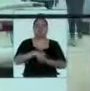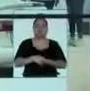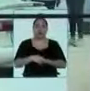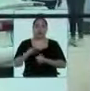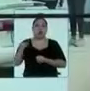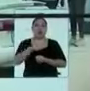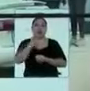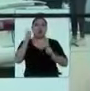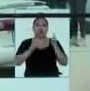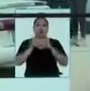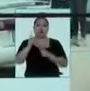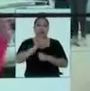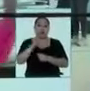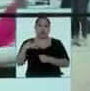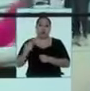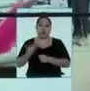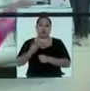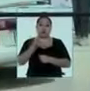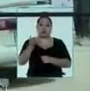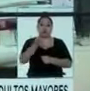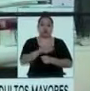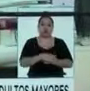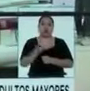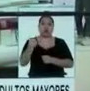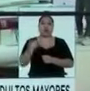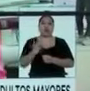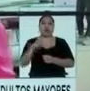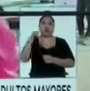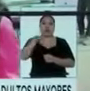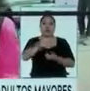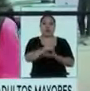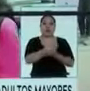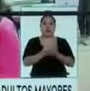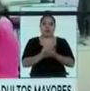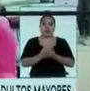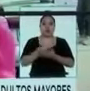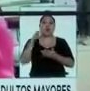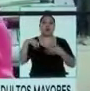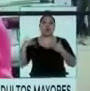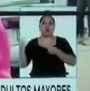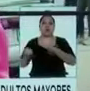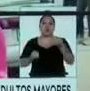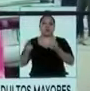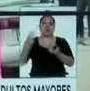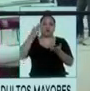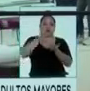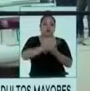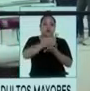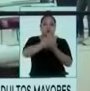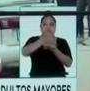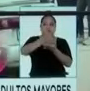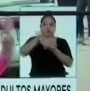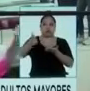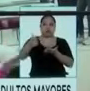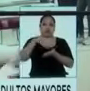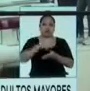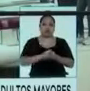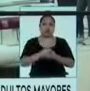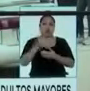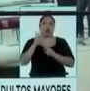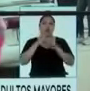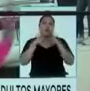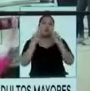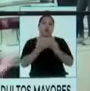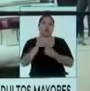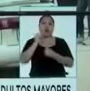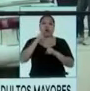Dice, nos están vendiendo pequeñas, a partir del próximo mes vendrían, AstraZeneca se está refiriendo, de que el próximo mes llegarían